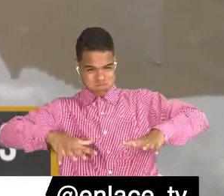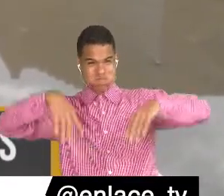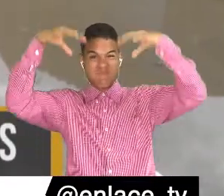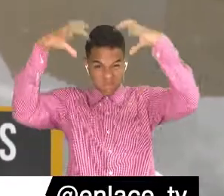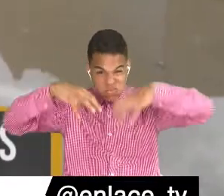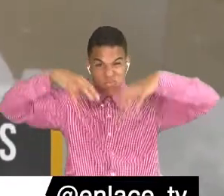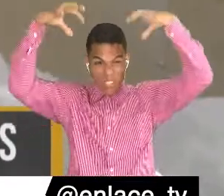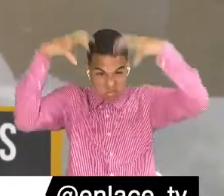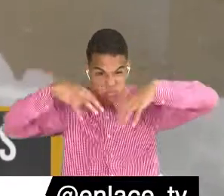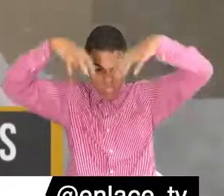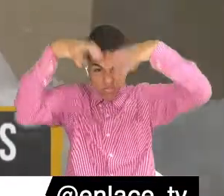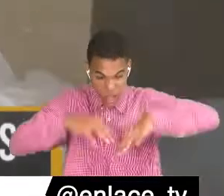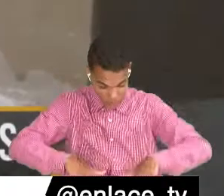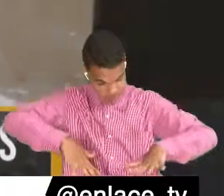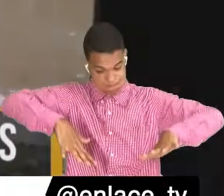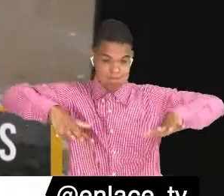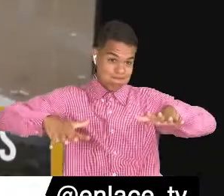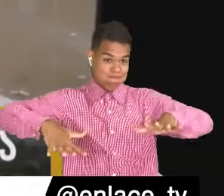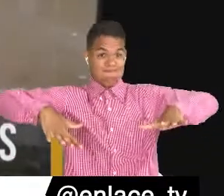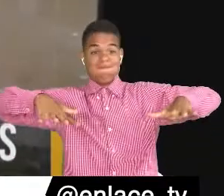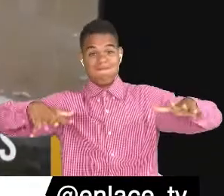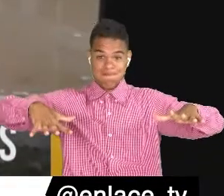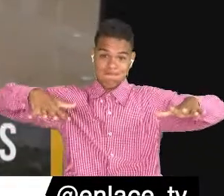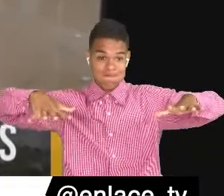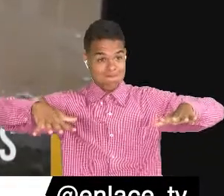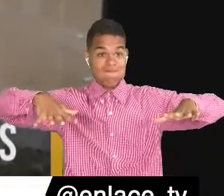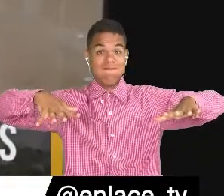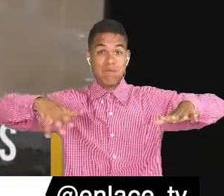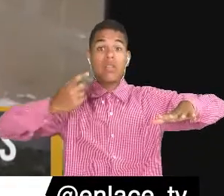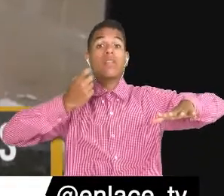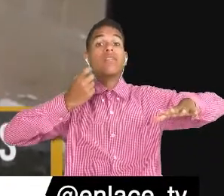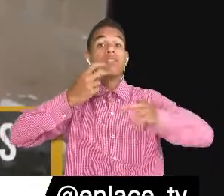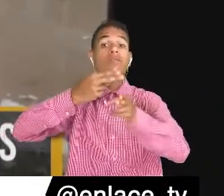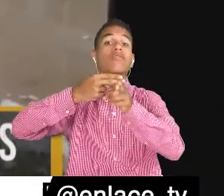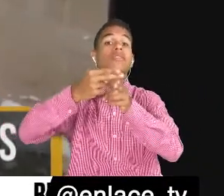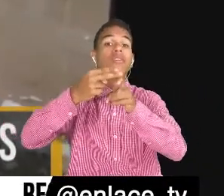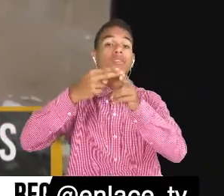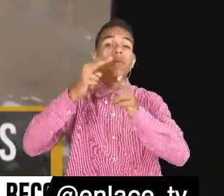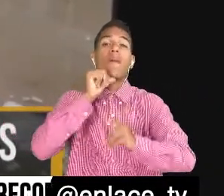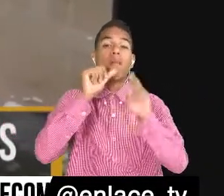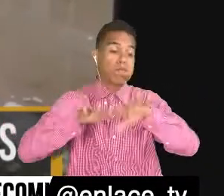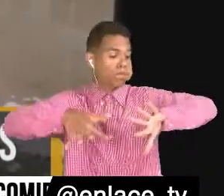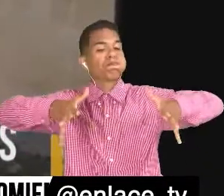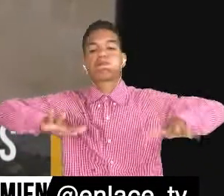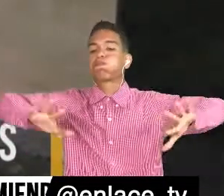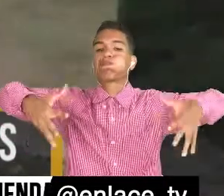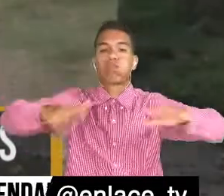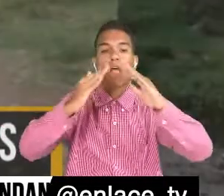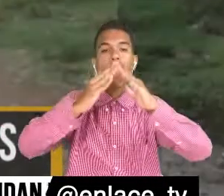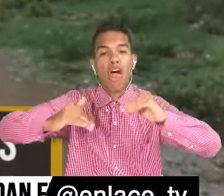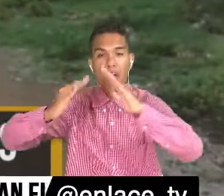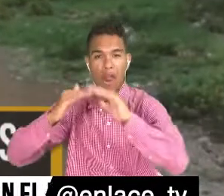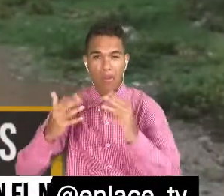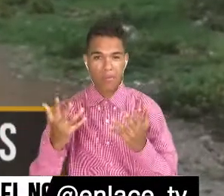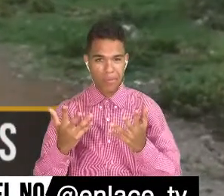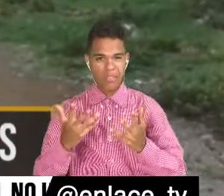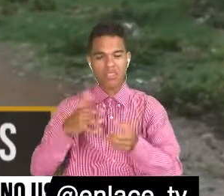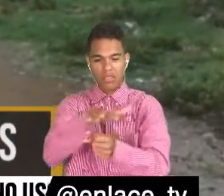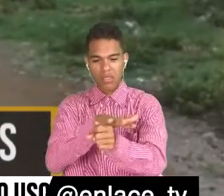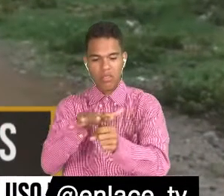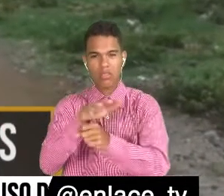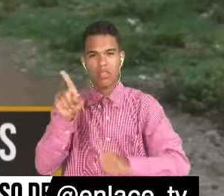podrían causar una emergencia. La situación se registra en el barrio San Silvestre, carrera 44, número 79, Antigua Manzana